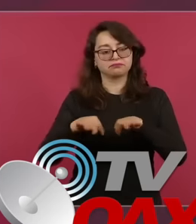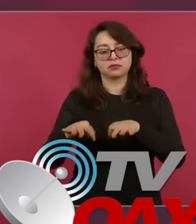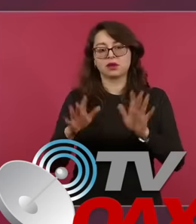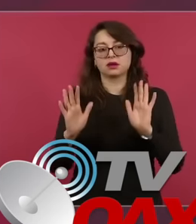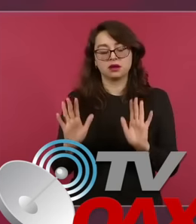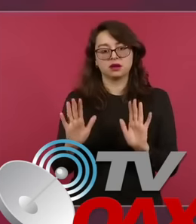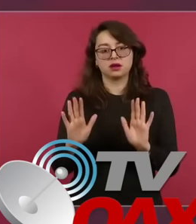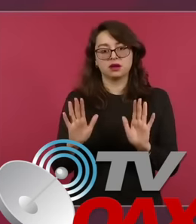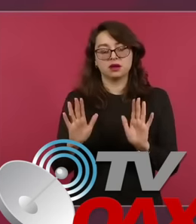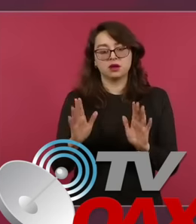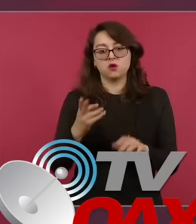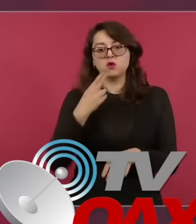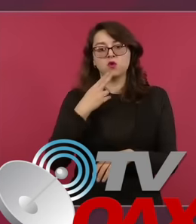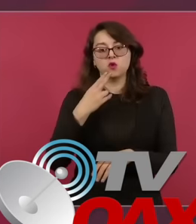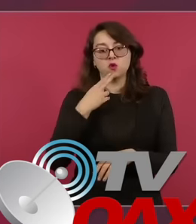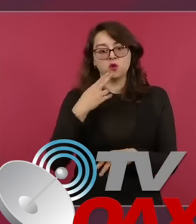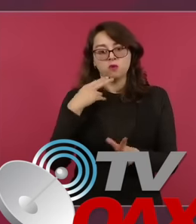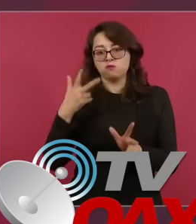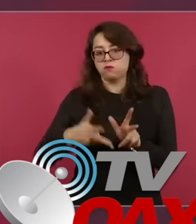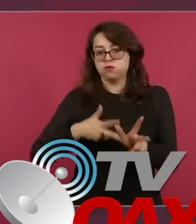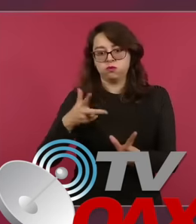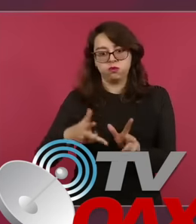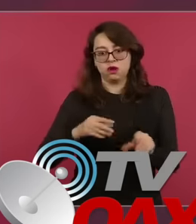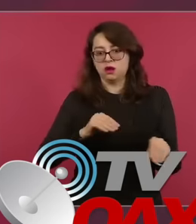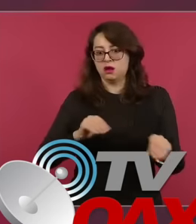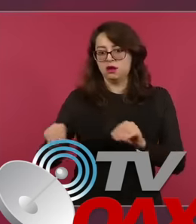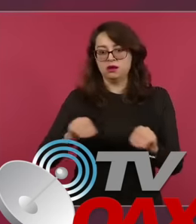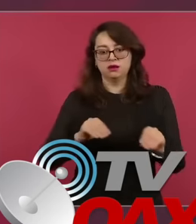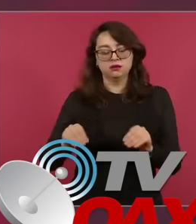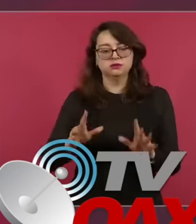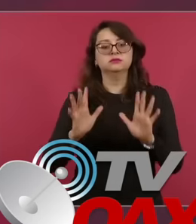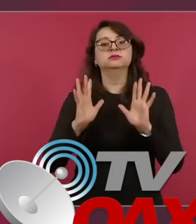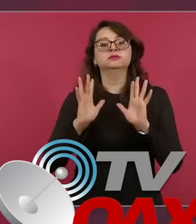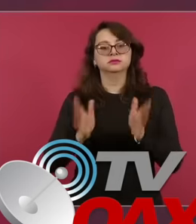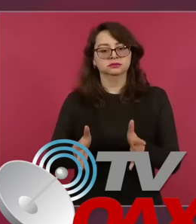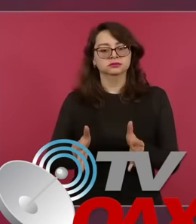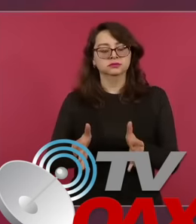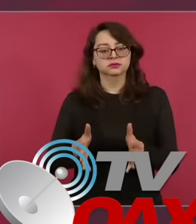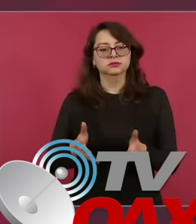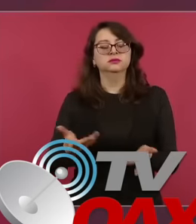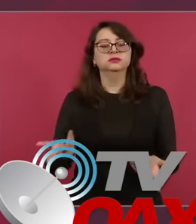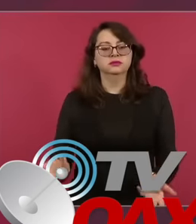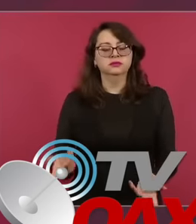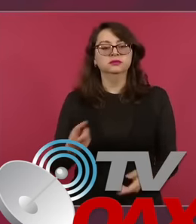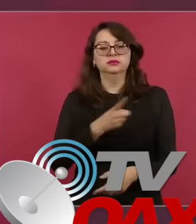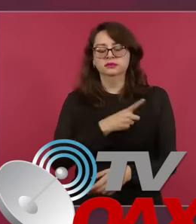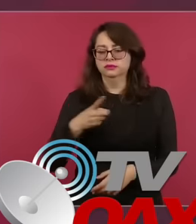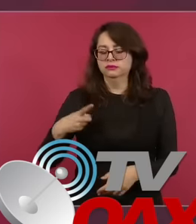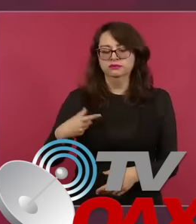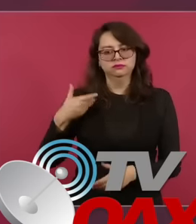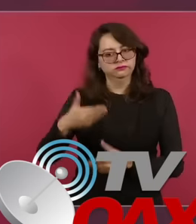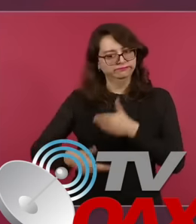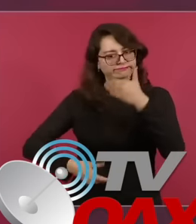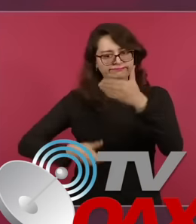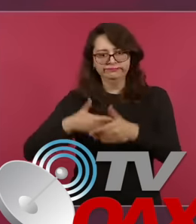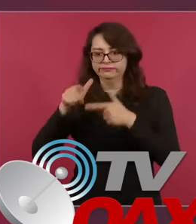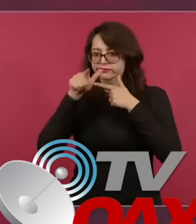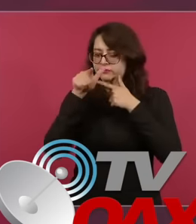operaciones, empezar ya a trabajar, porque hay que mejorar las vías, hay que